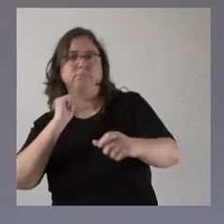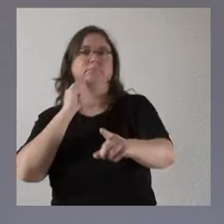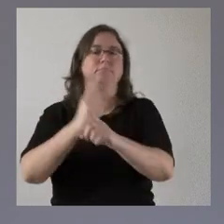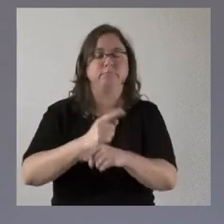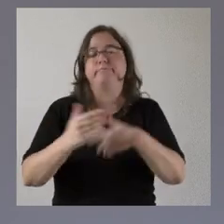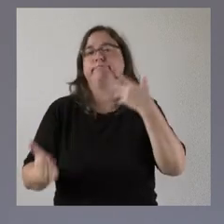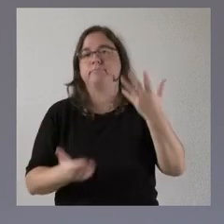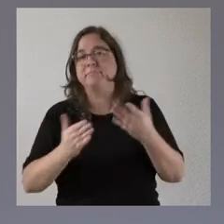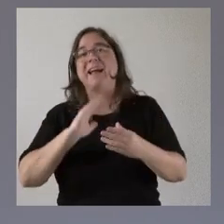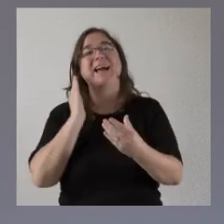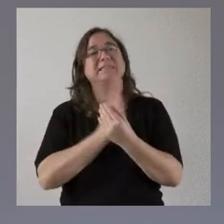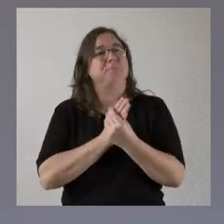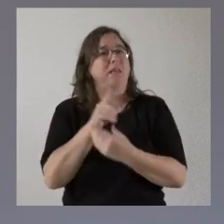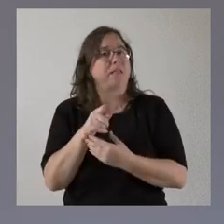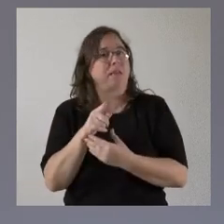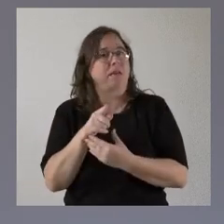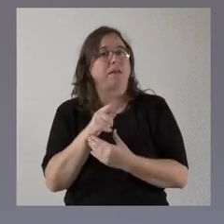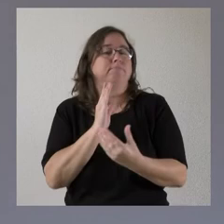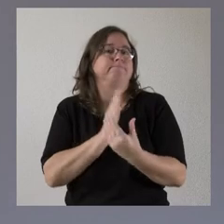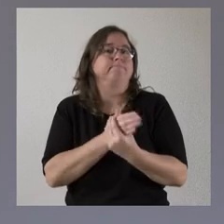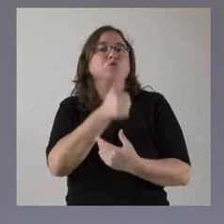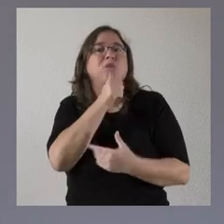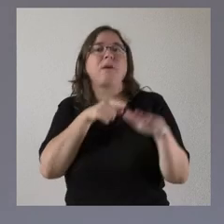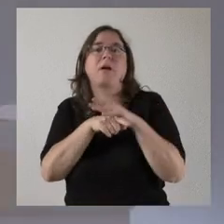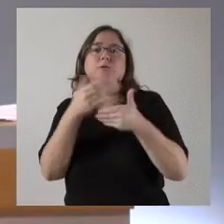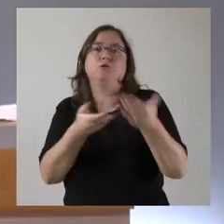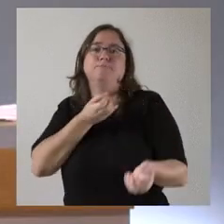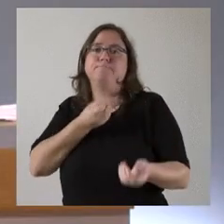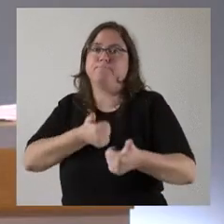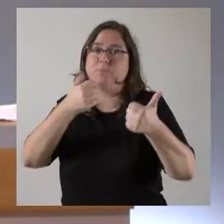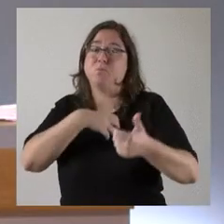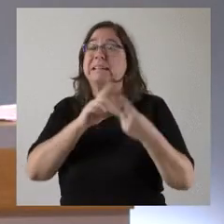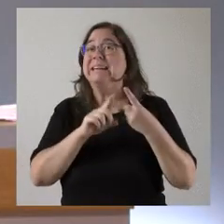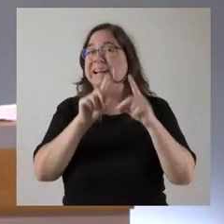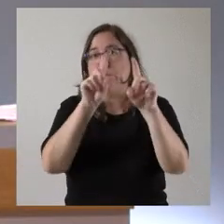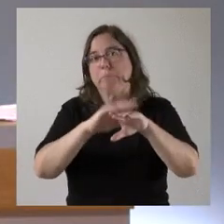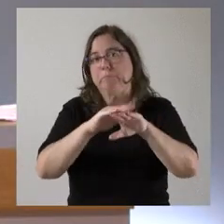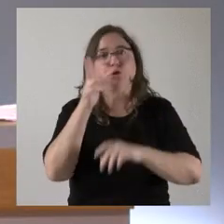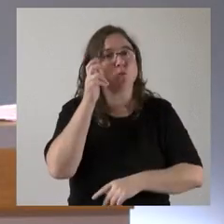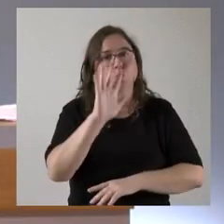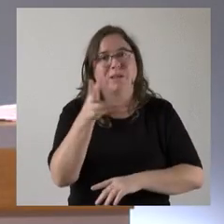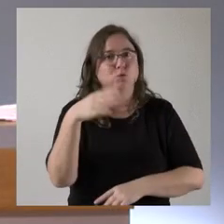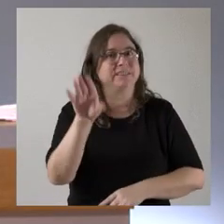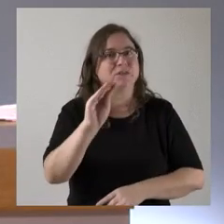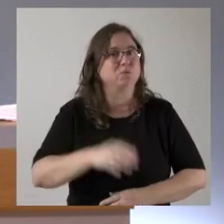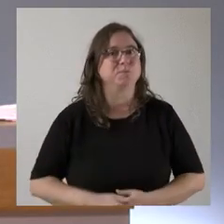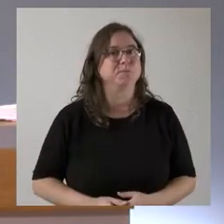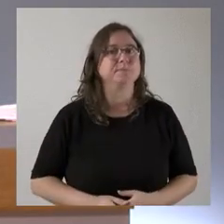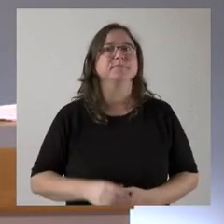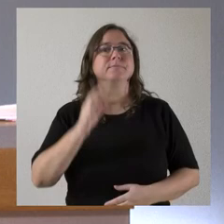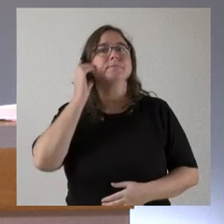lo tanto son expedientes que todavía están en tramitación la segunda pregunta no no se la he oído no se la ha entendido